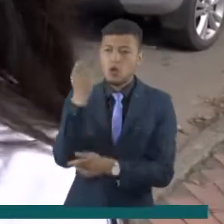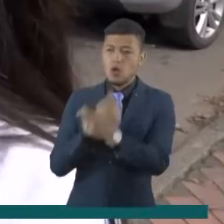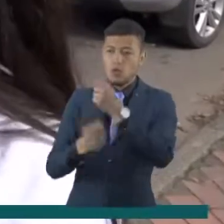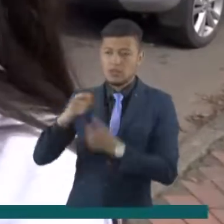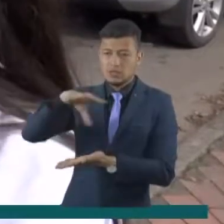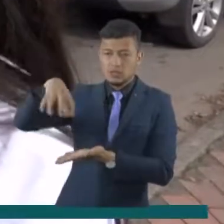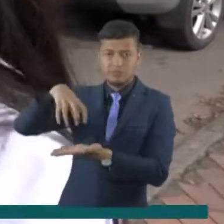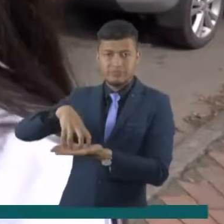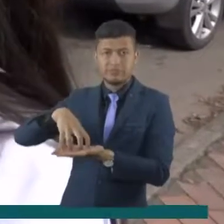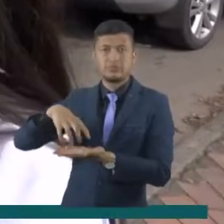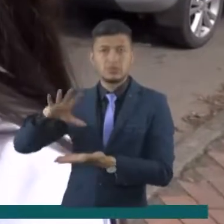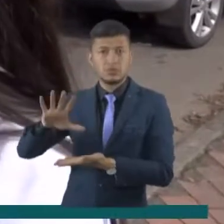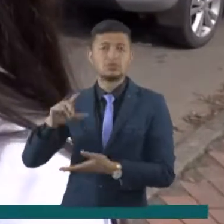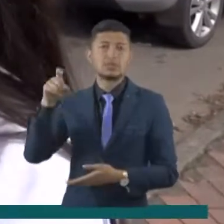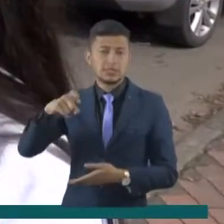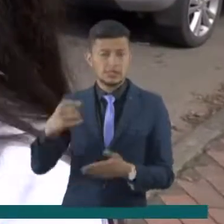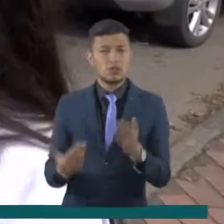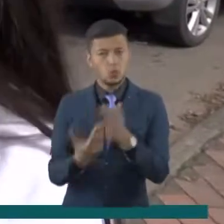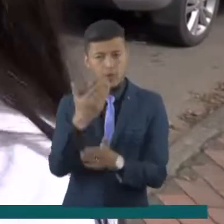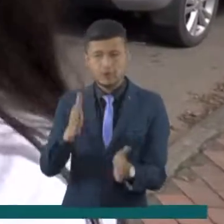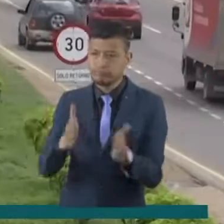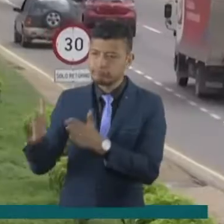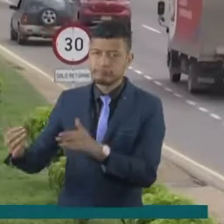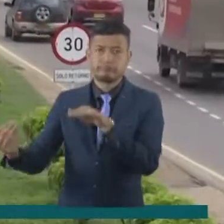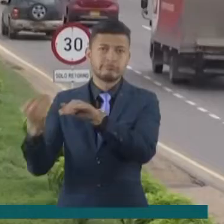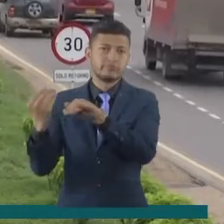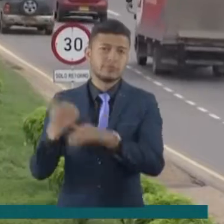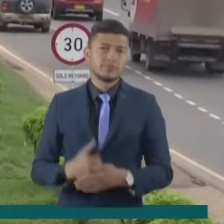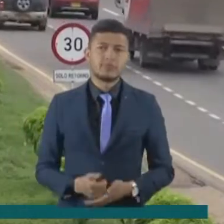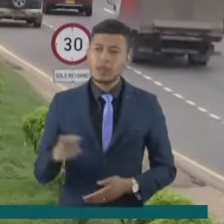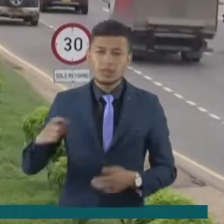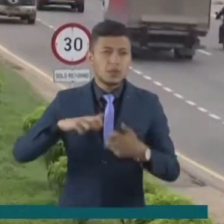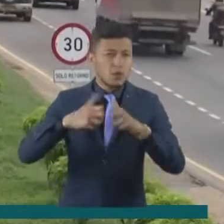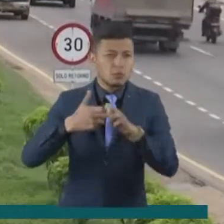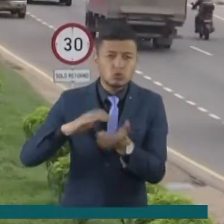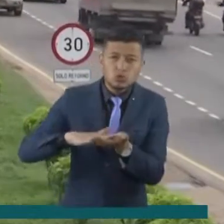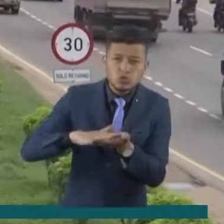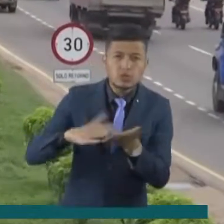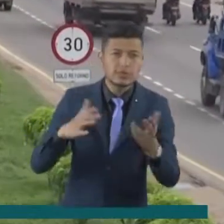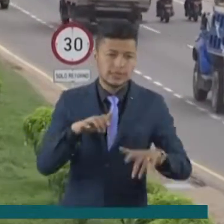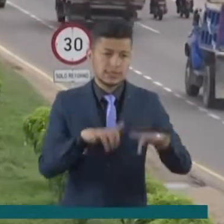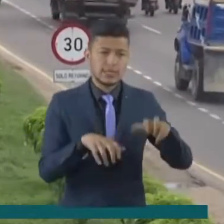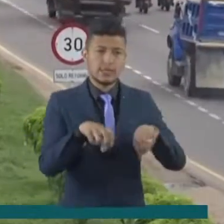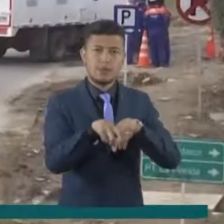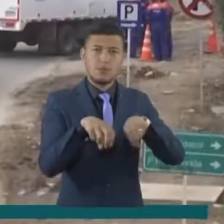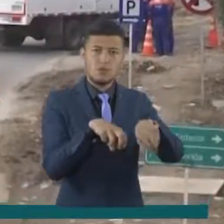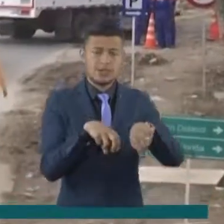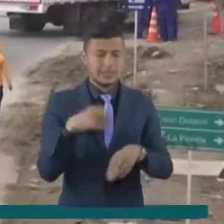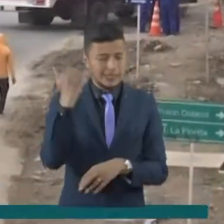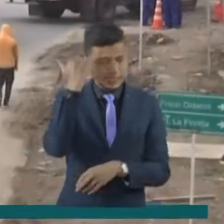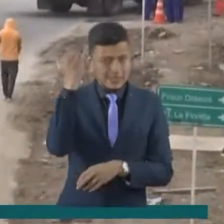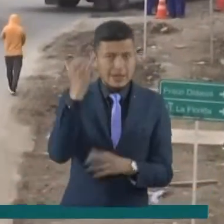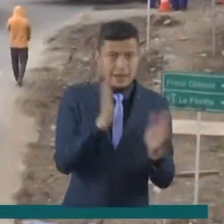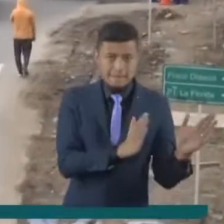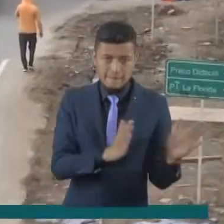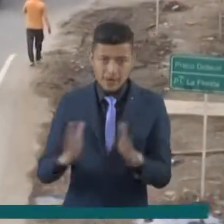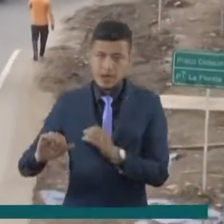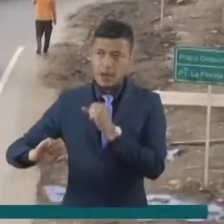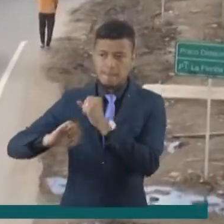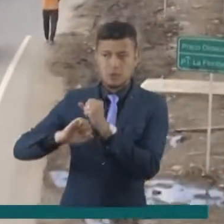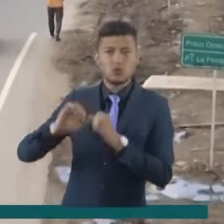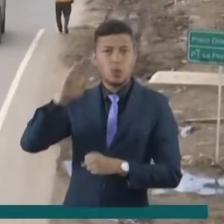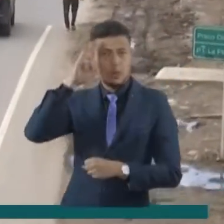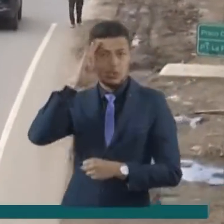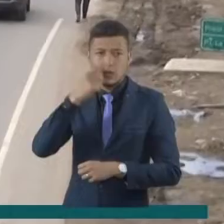nuevo comercio allá del Coliseo, pero sí deberían emplear como una nueva vía. Para solucionar este problema que se agrava, la Secretaría de Movilidad ha diseñado un